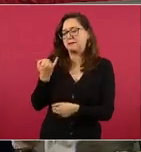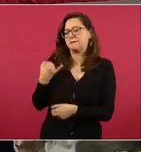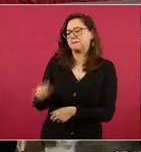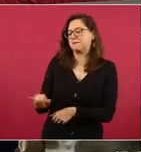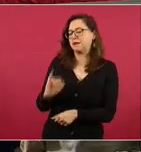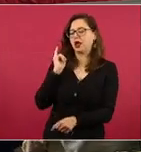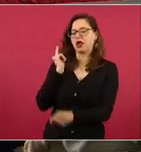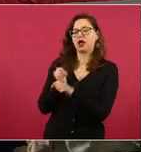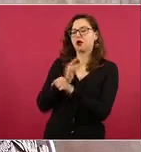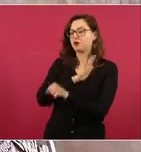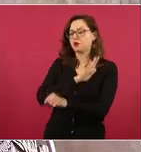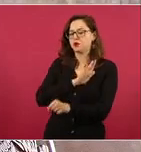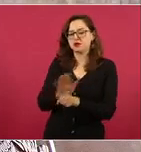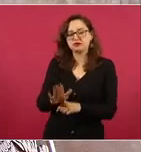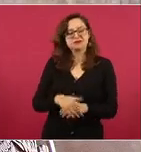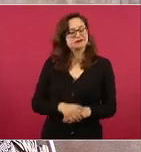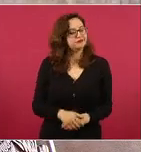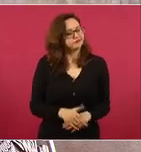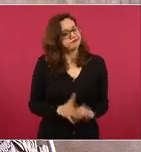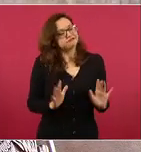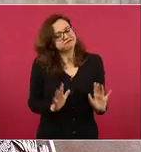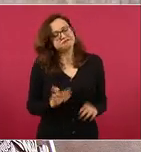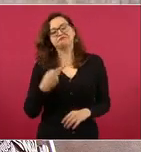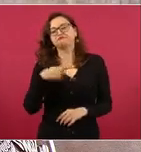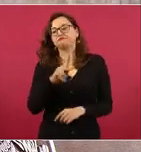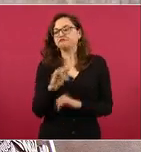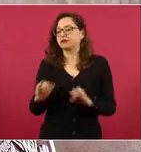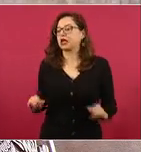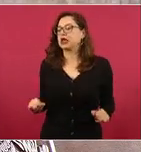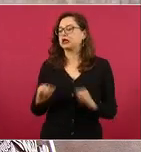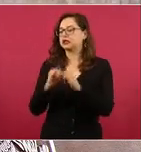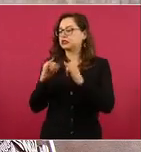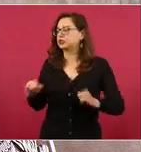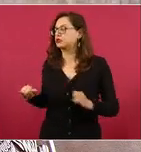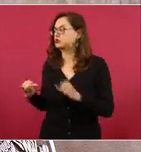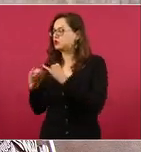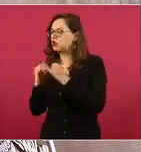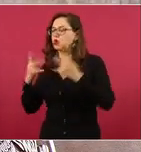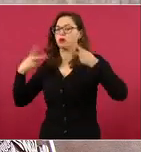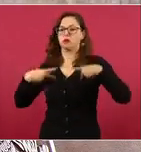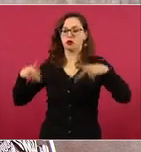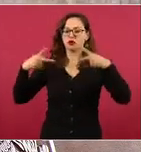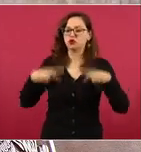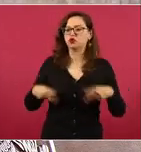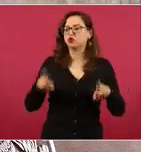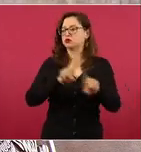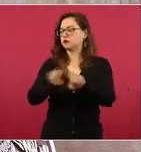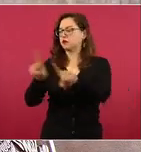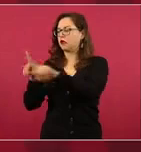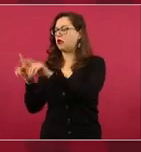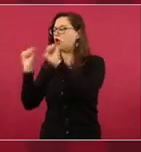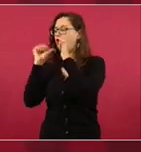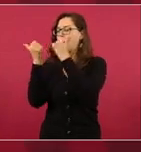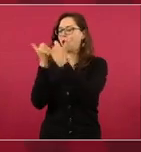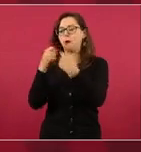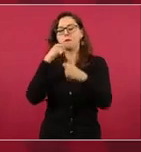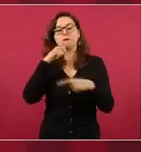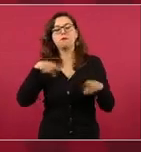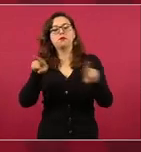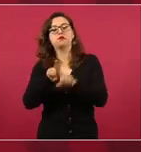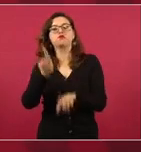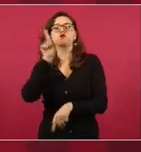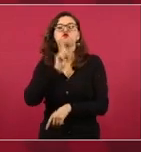e instituciones, y aquí agradezco de manera muy sincera a la doctora Beatriz Gutiérrez Müller por sumarse a